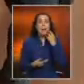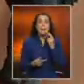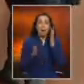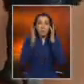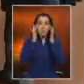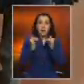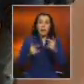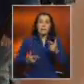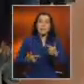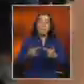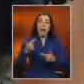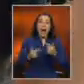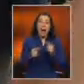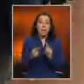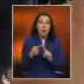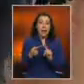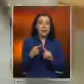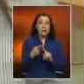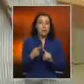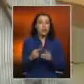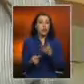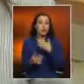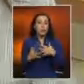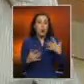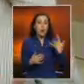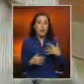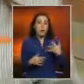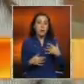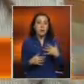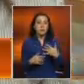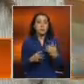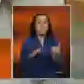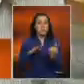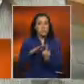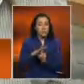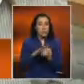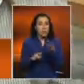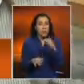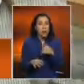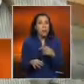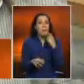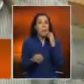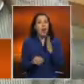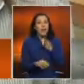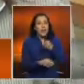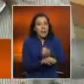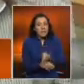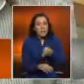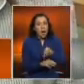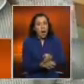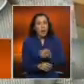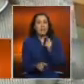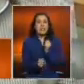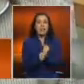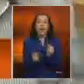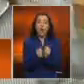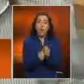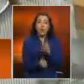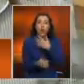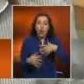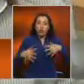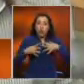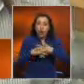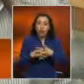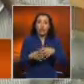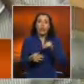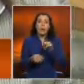y participativos. Eso para nosotros es muy importante, incluir a los apoderados que estén con nosotros presentes, que trabajen con nosotros,